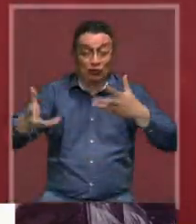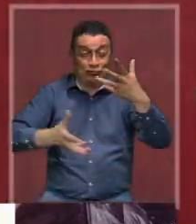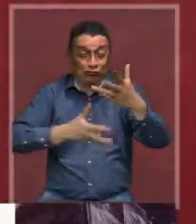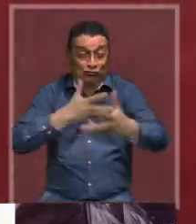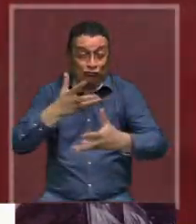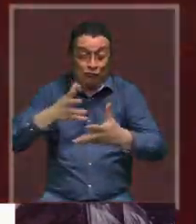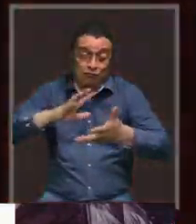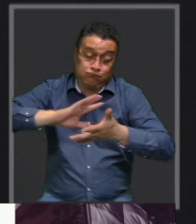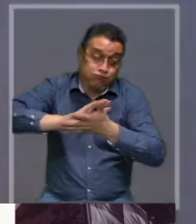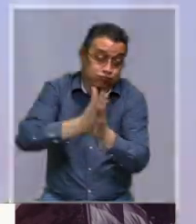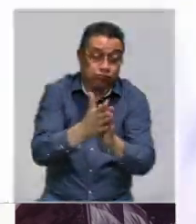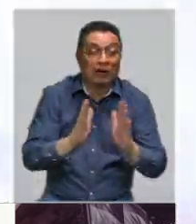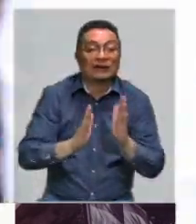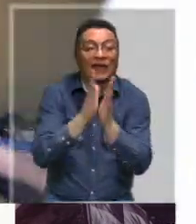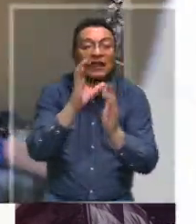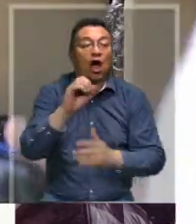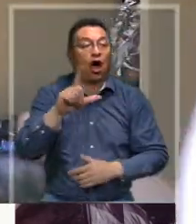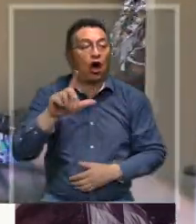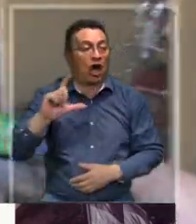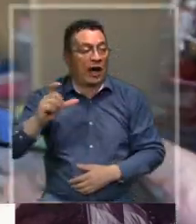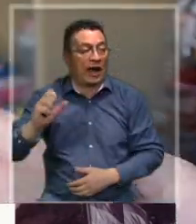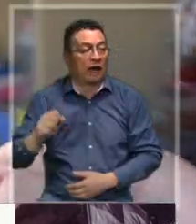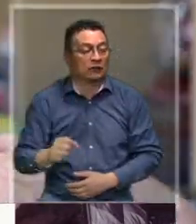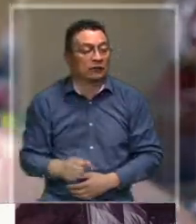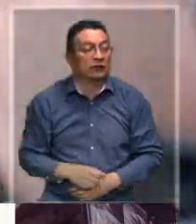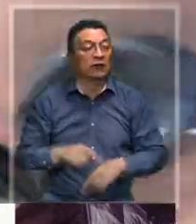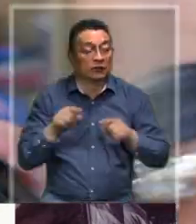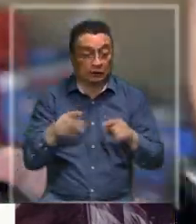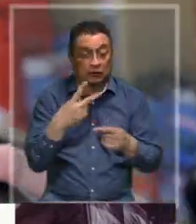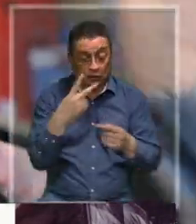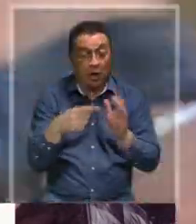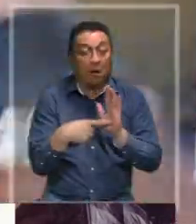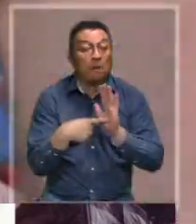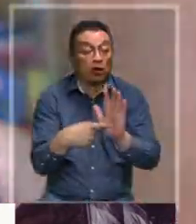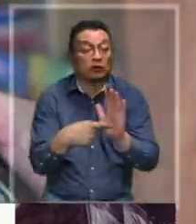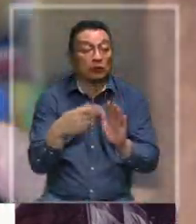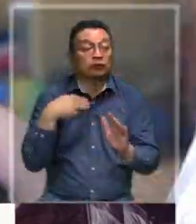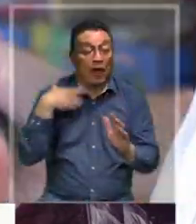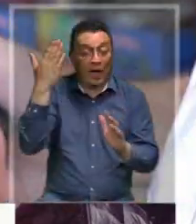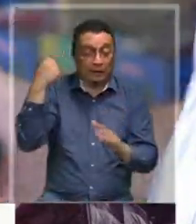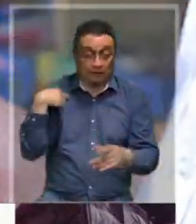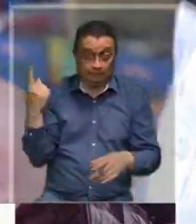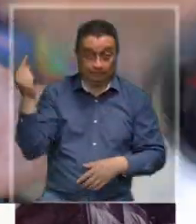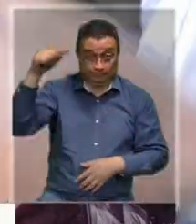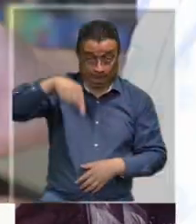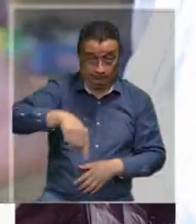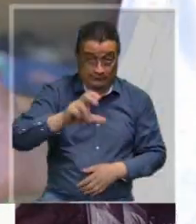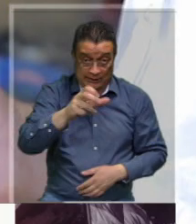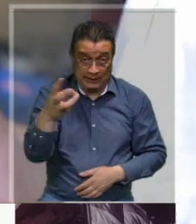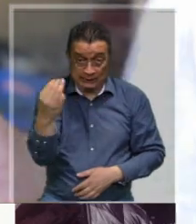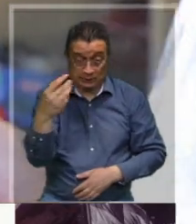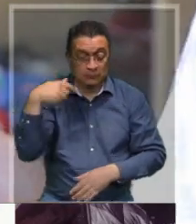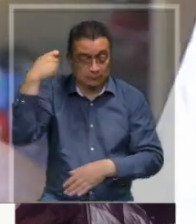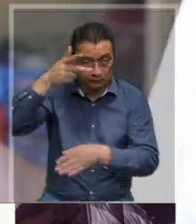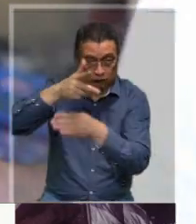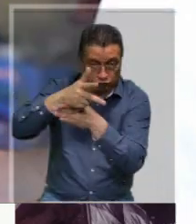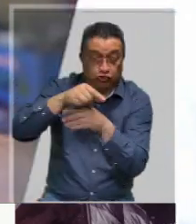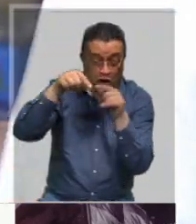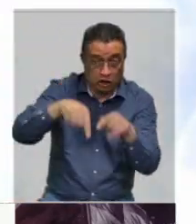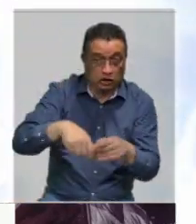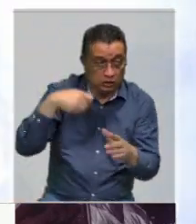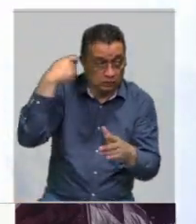acabara con Santa Olga. Te voy a mostrar esto porque esto a nosotros nos tocó grabar cuando estuvimos en, acá.